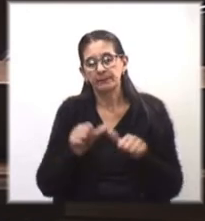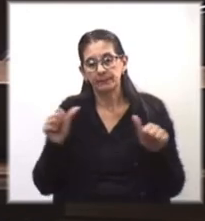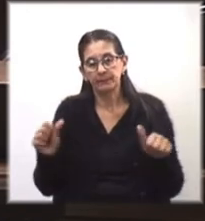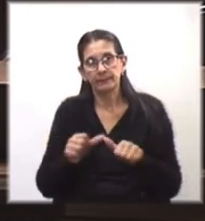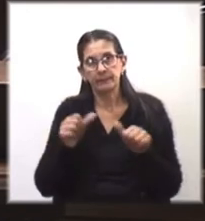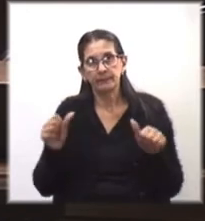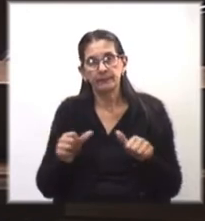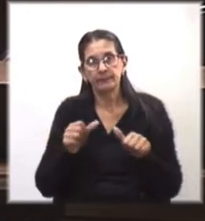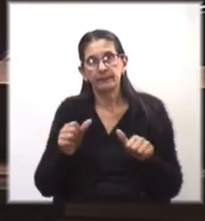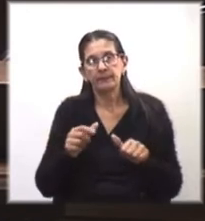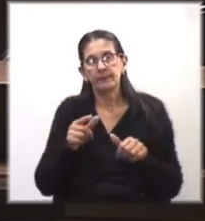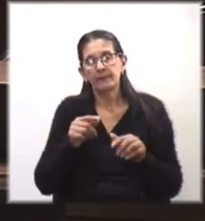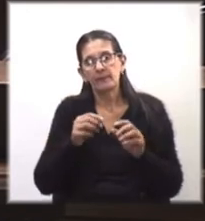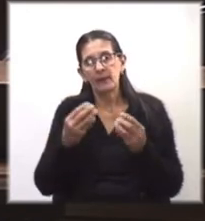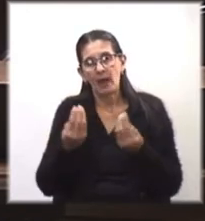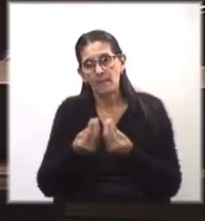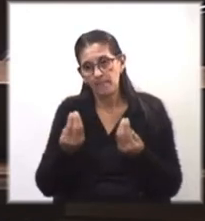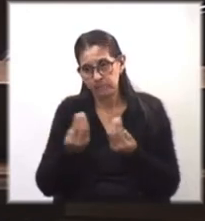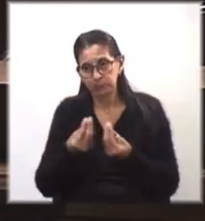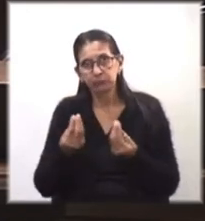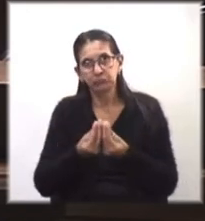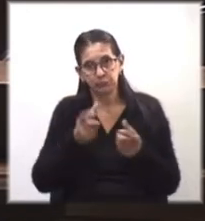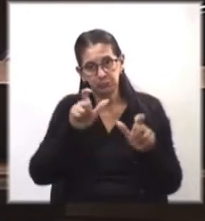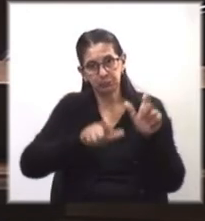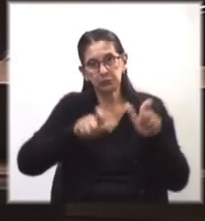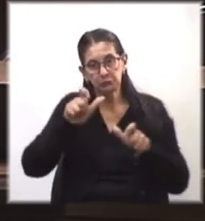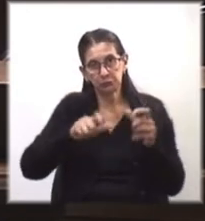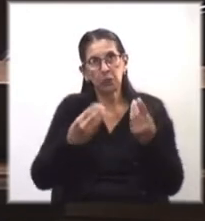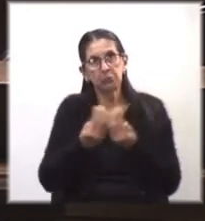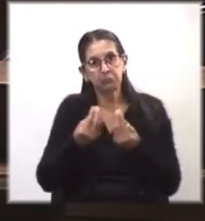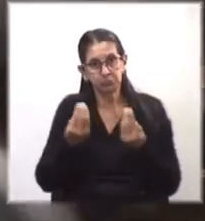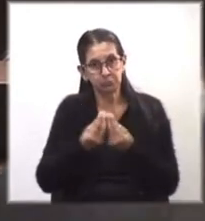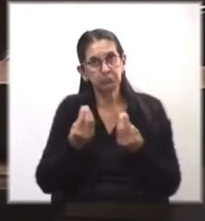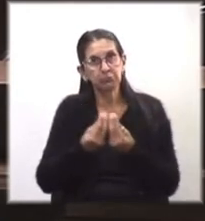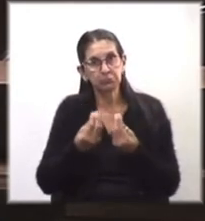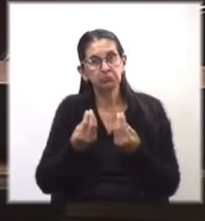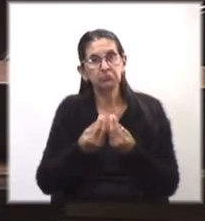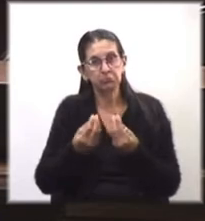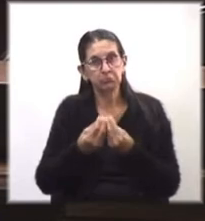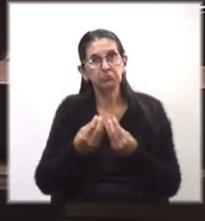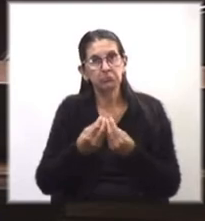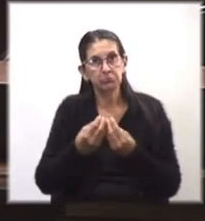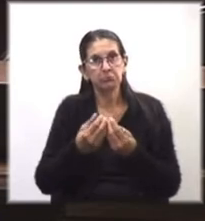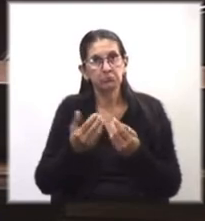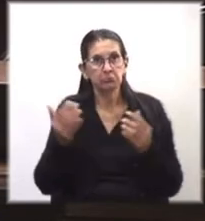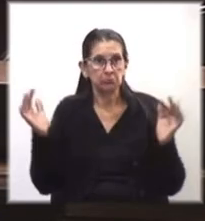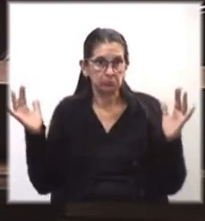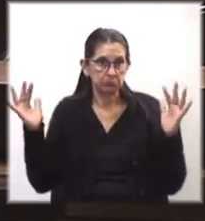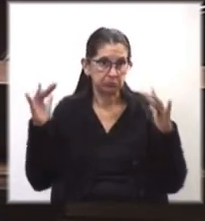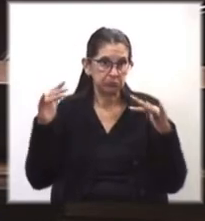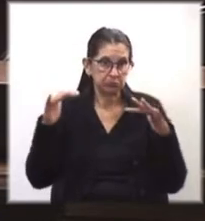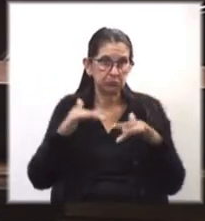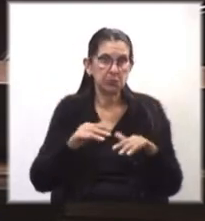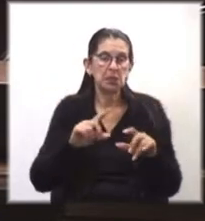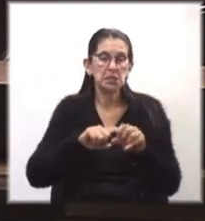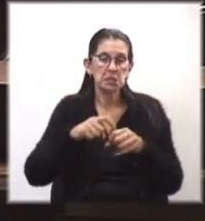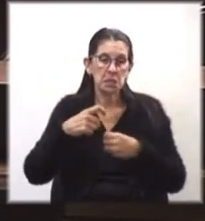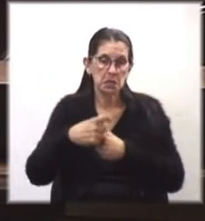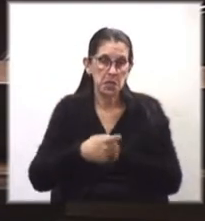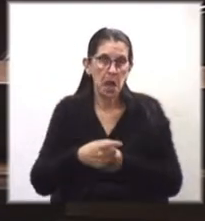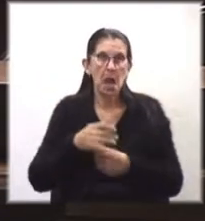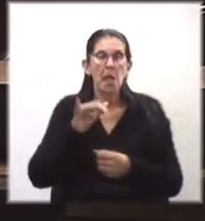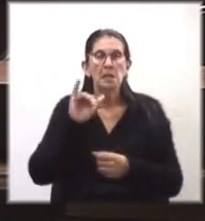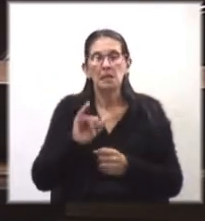además, a llenarse de gente los locales, de gente proveniente del movimiento sindical, pero también los